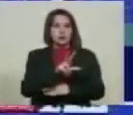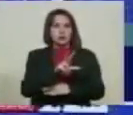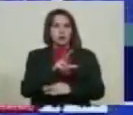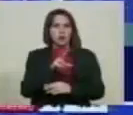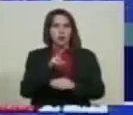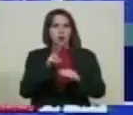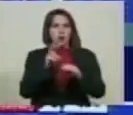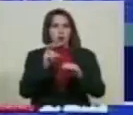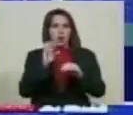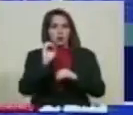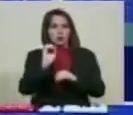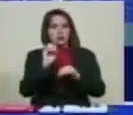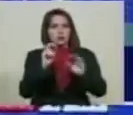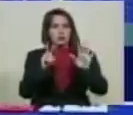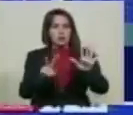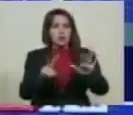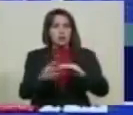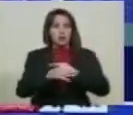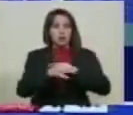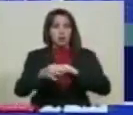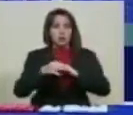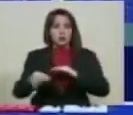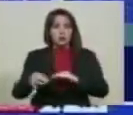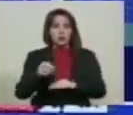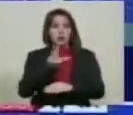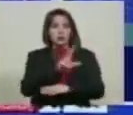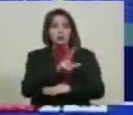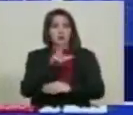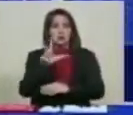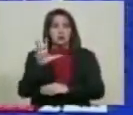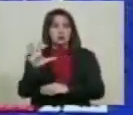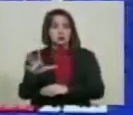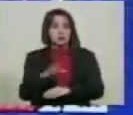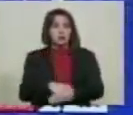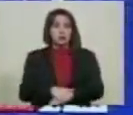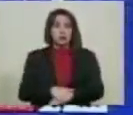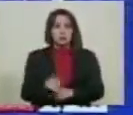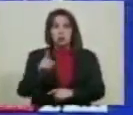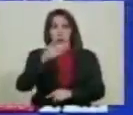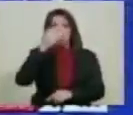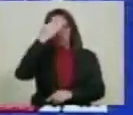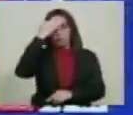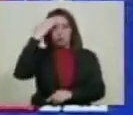307 municipios de 335, no lo olvidemos.